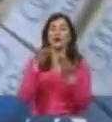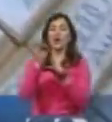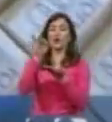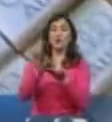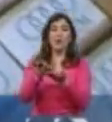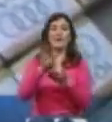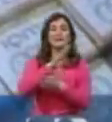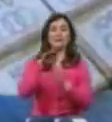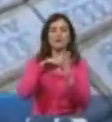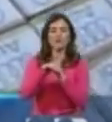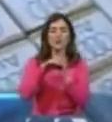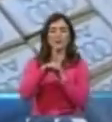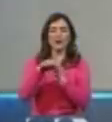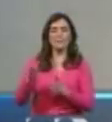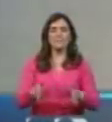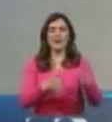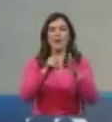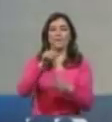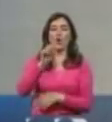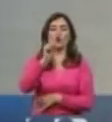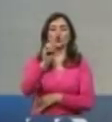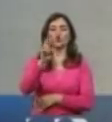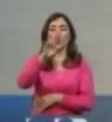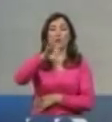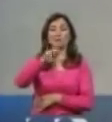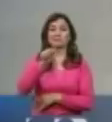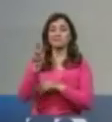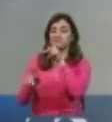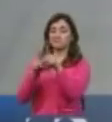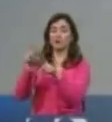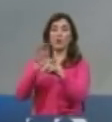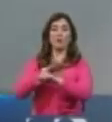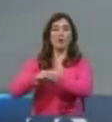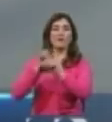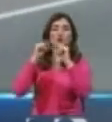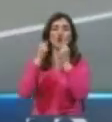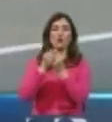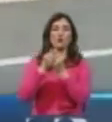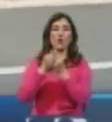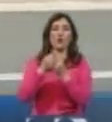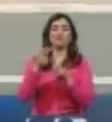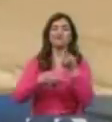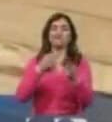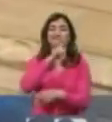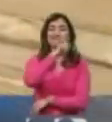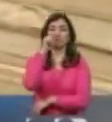centro de acopio en la vía a Pozorja y otros más en playas, para desarticular a una red más del